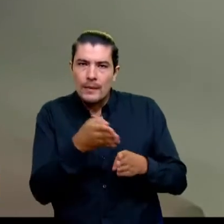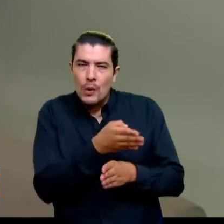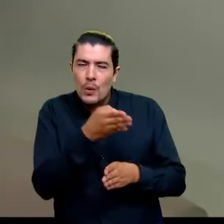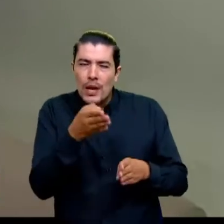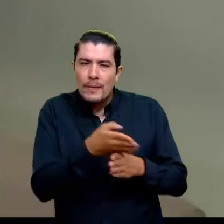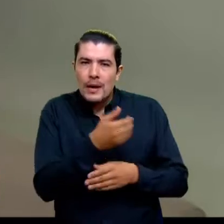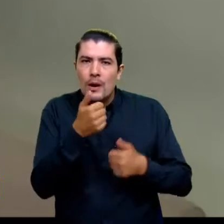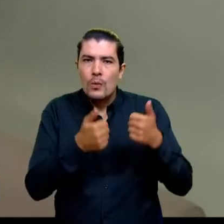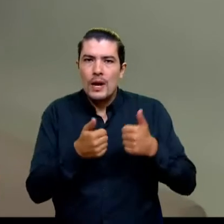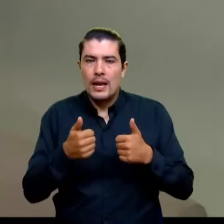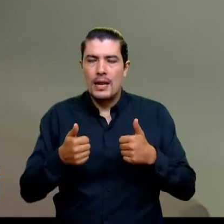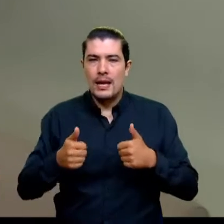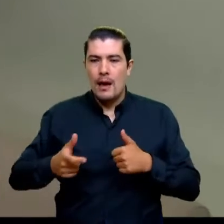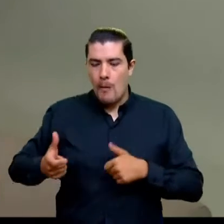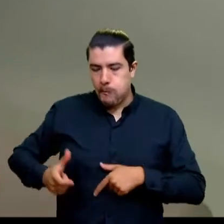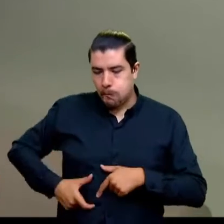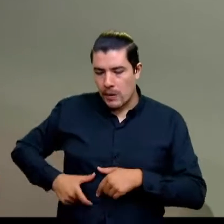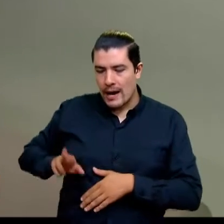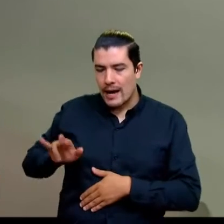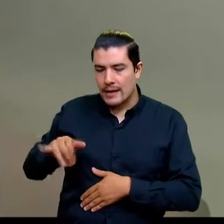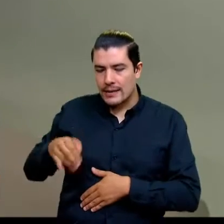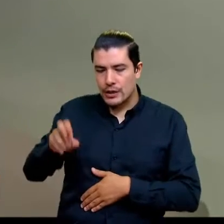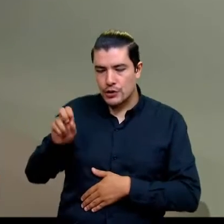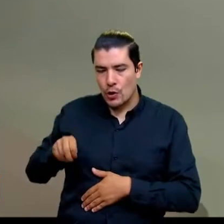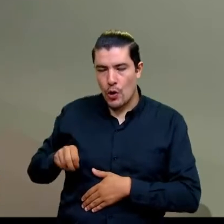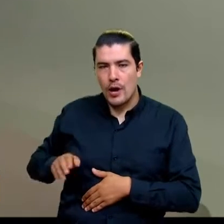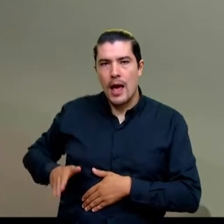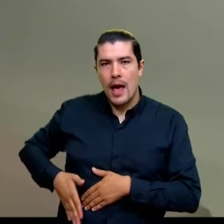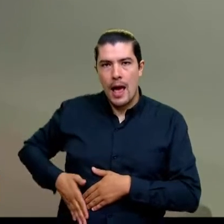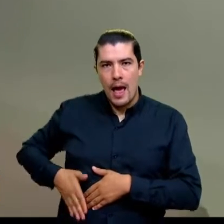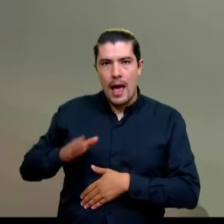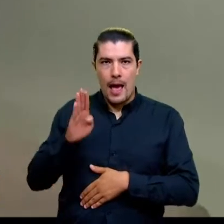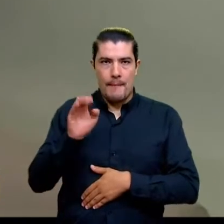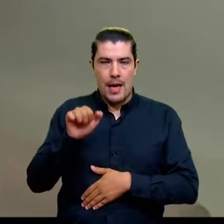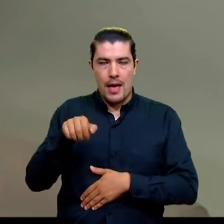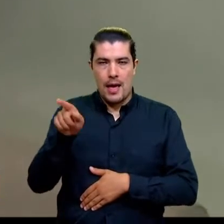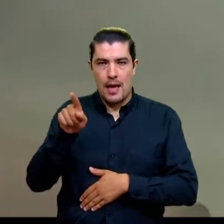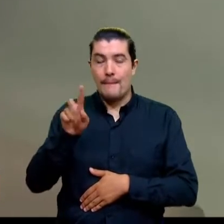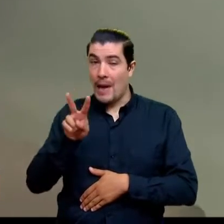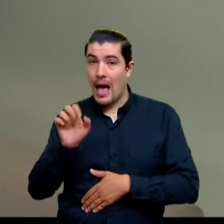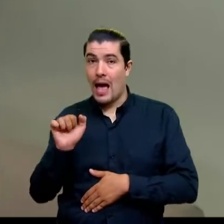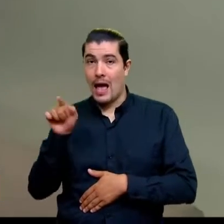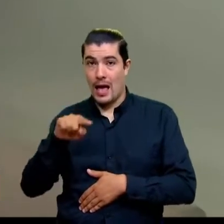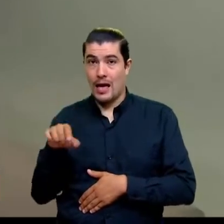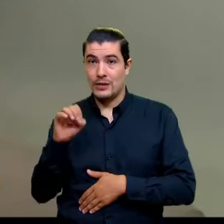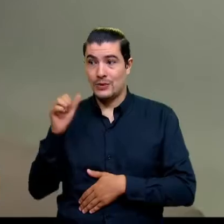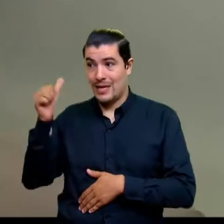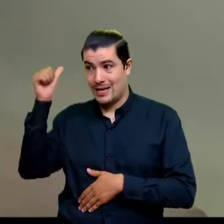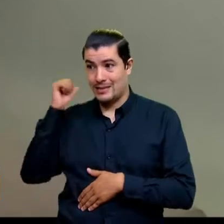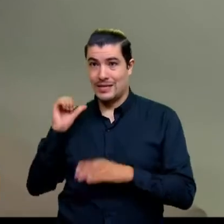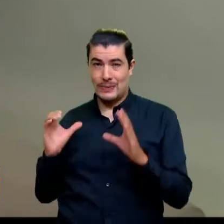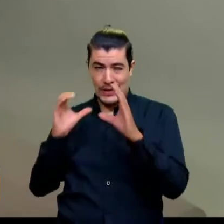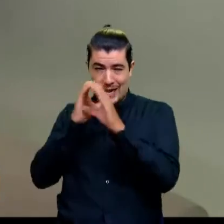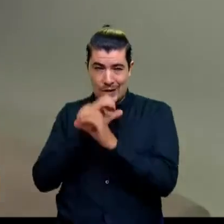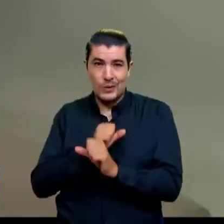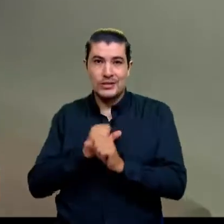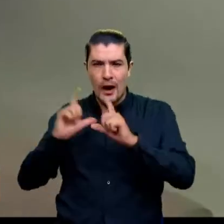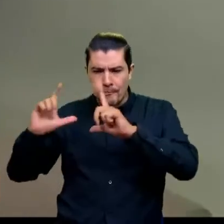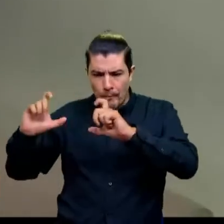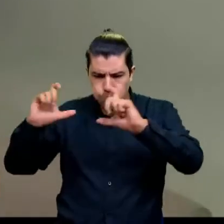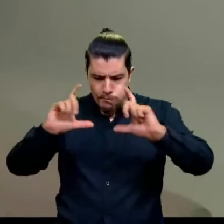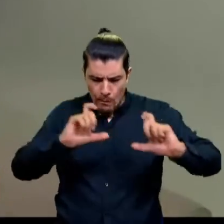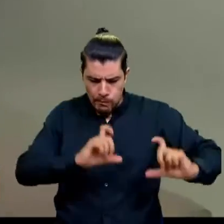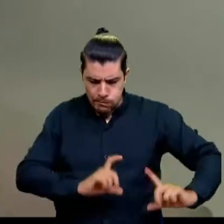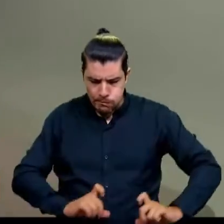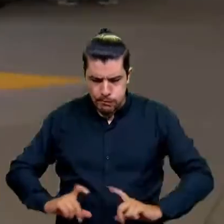de riñón y del vaso, y fue necesario la noche anterior llevarla a un procedimiento de radiología intervencionista para hacer